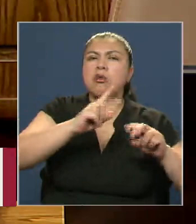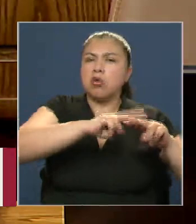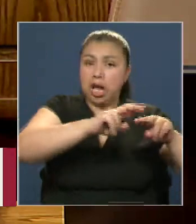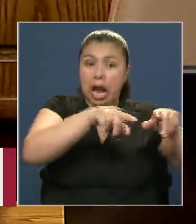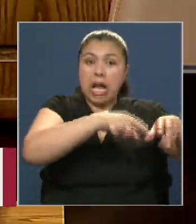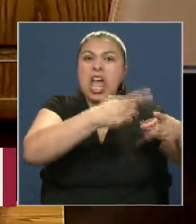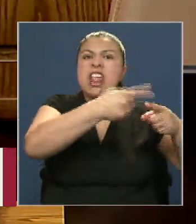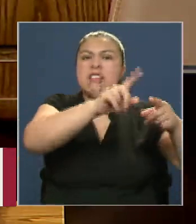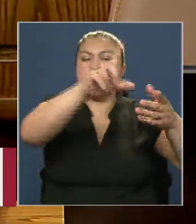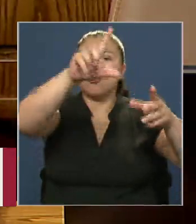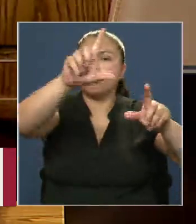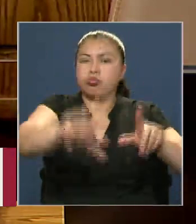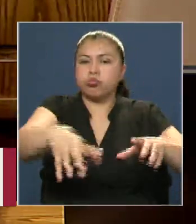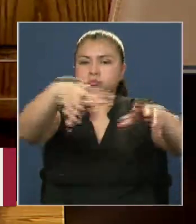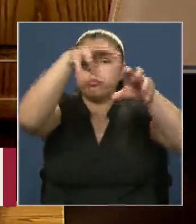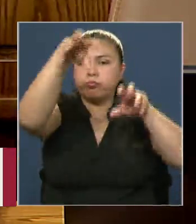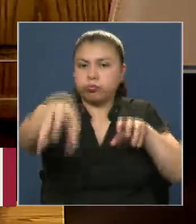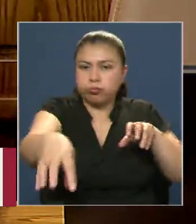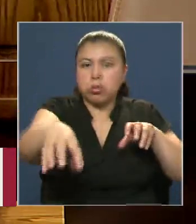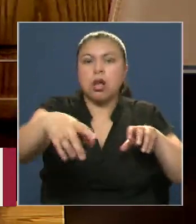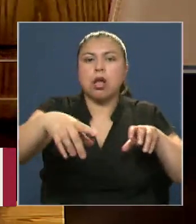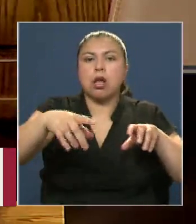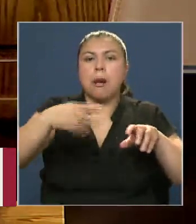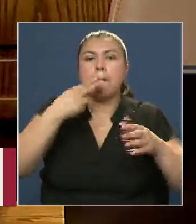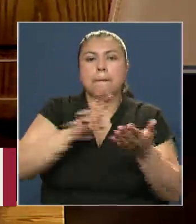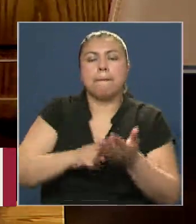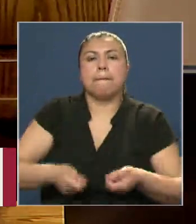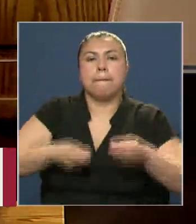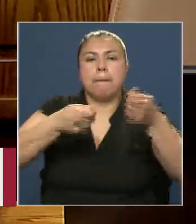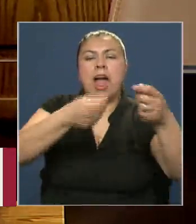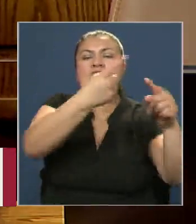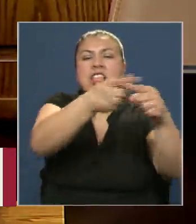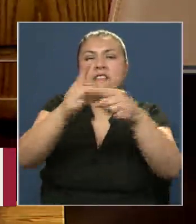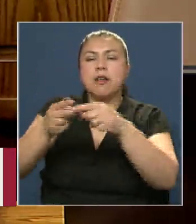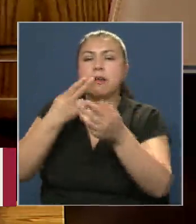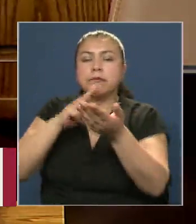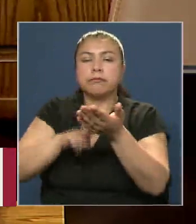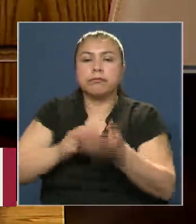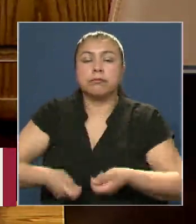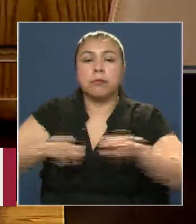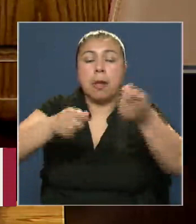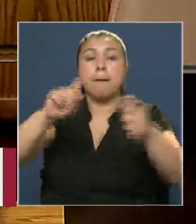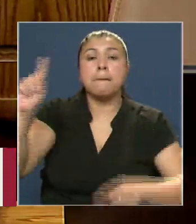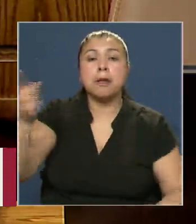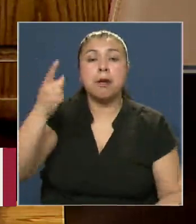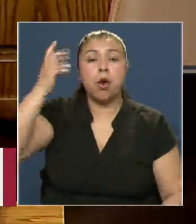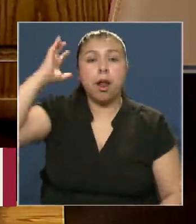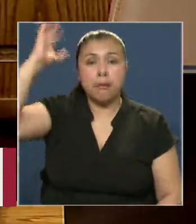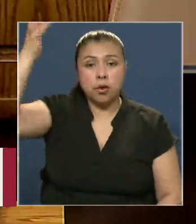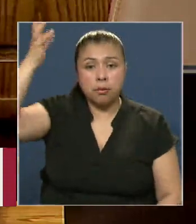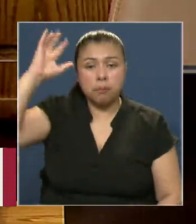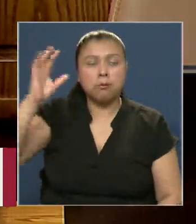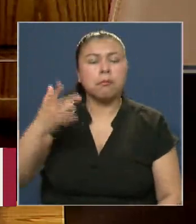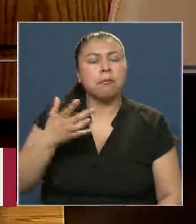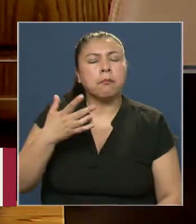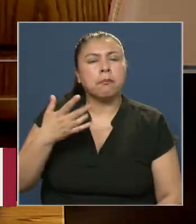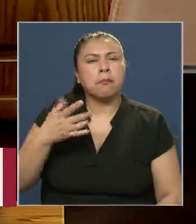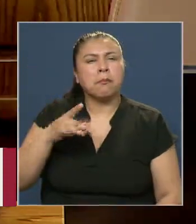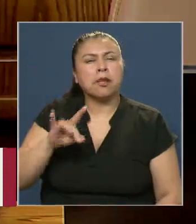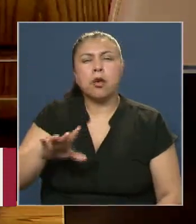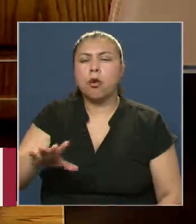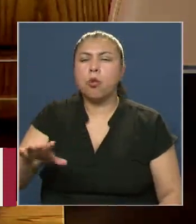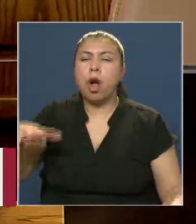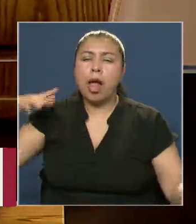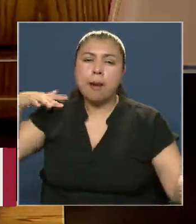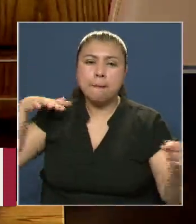En consecuencia, presidente, nosotros queremos enviar oficios, distintos oficios, primero al medio ambiente, para saber cuál va a ser el real impacto que